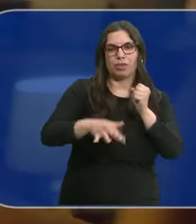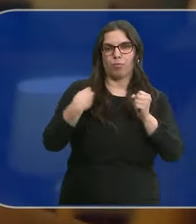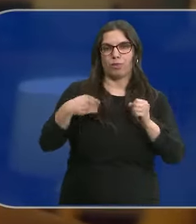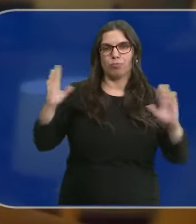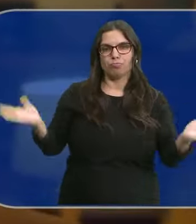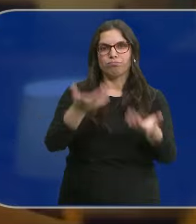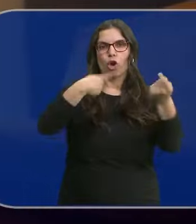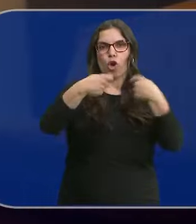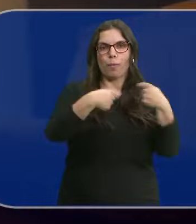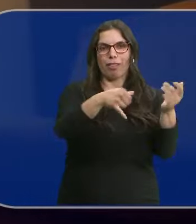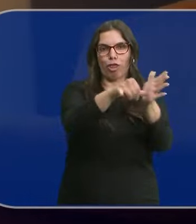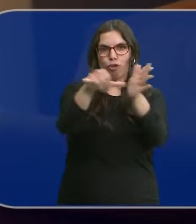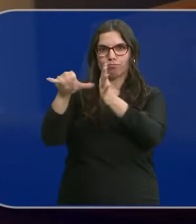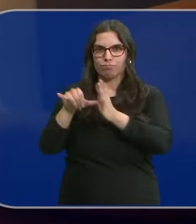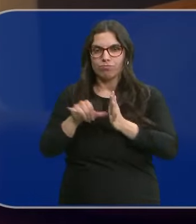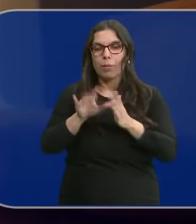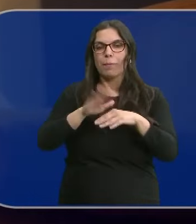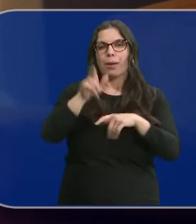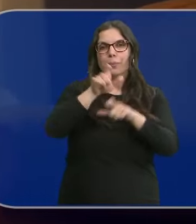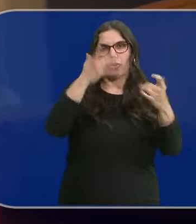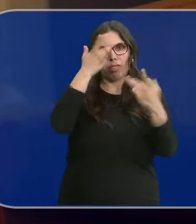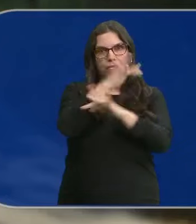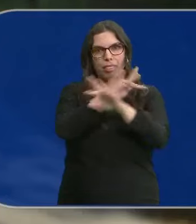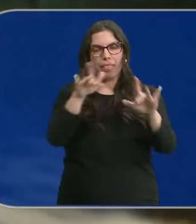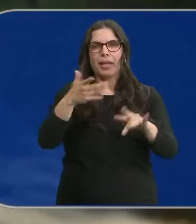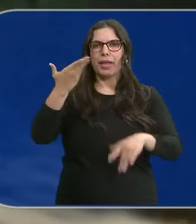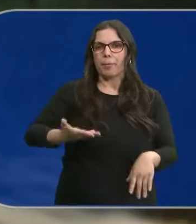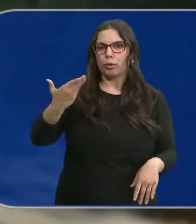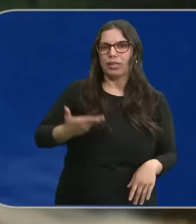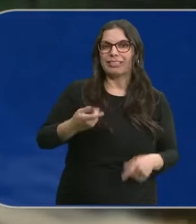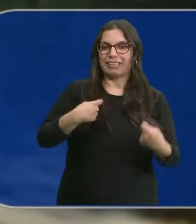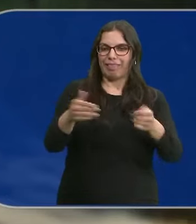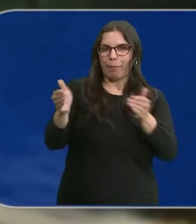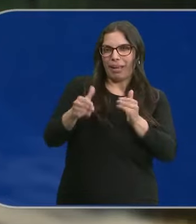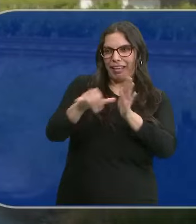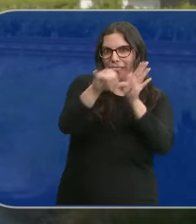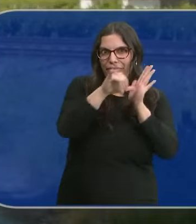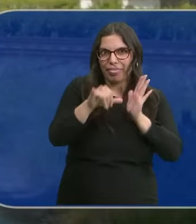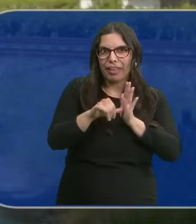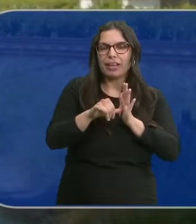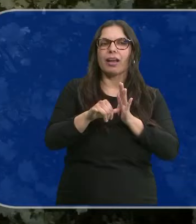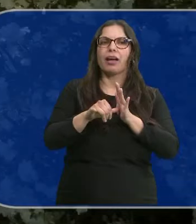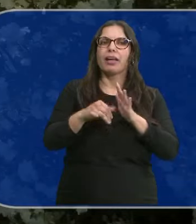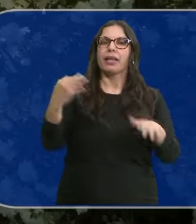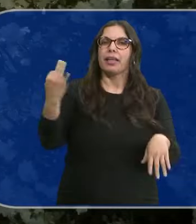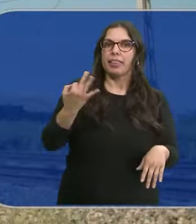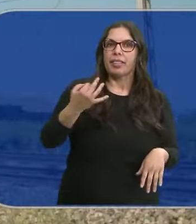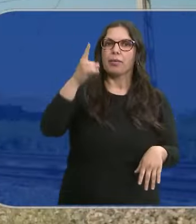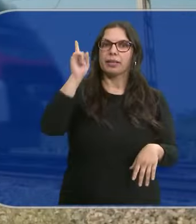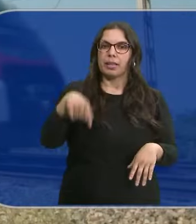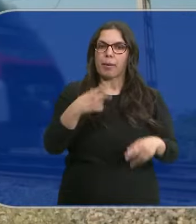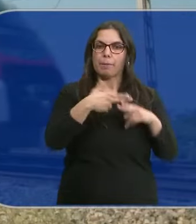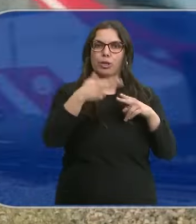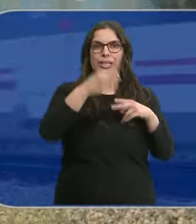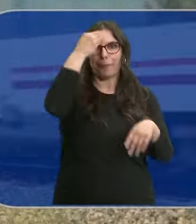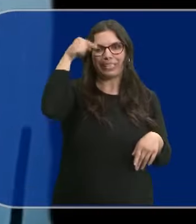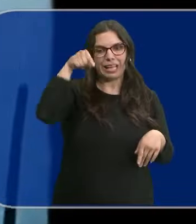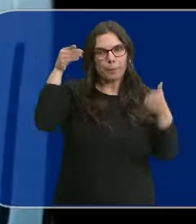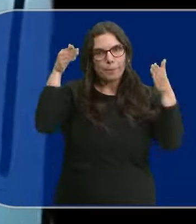esperan concienciar a la población de la importancia y las garantías que tienen las tiendas de proximidad y reclaman una mayor presencia en la agenda